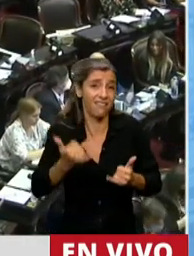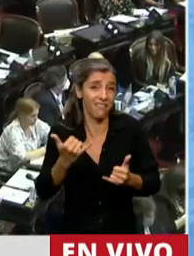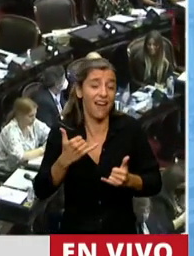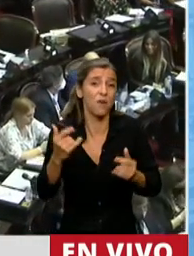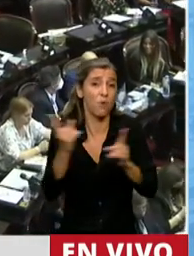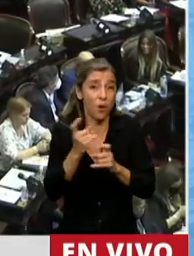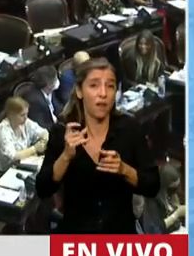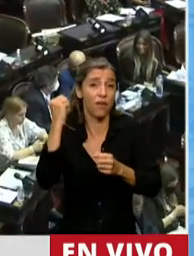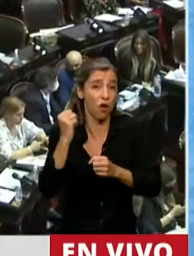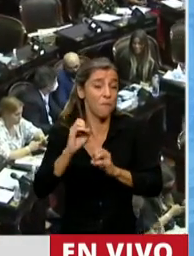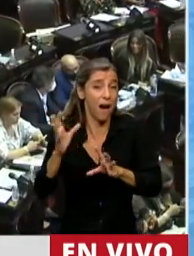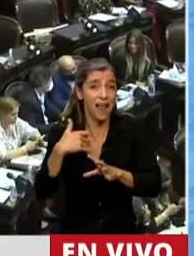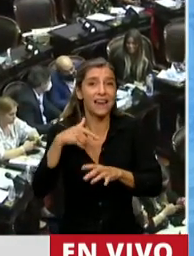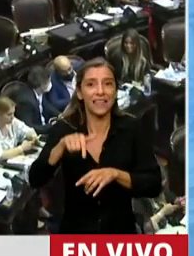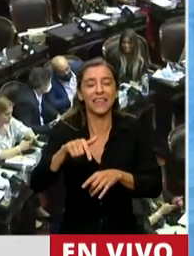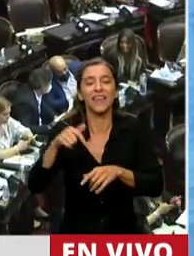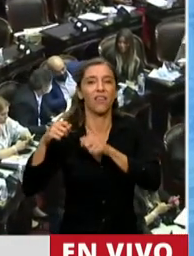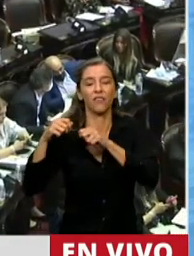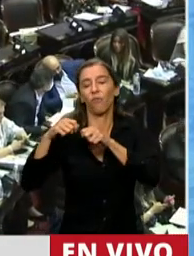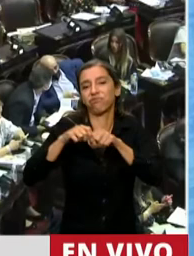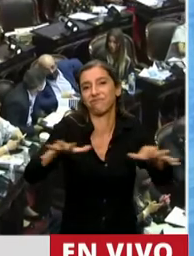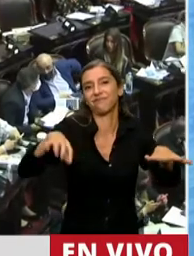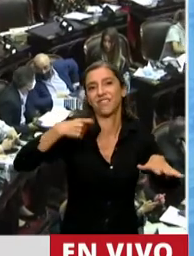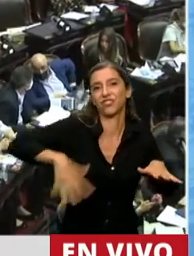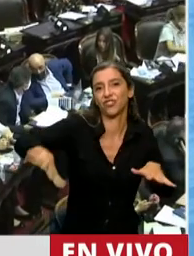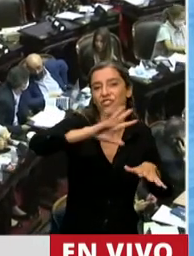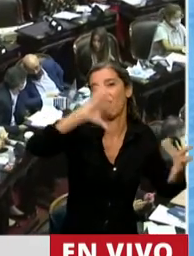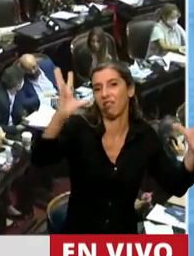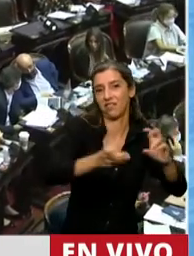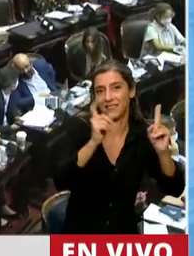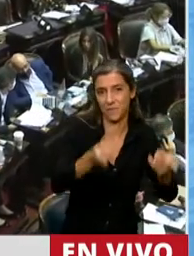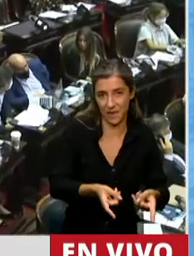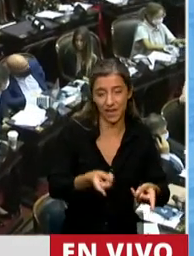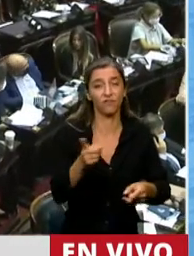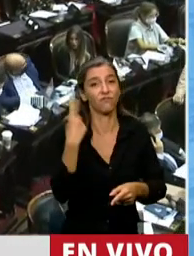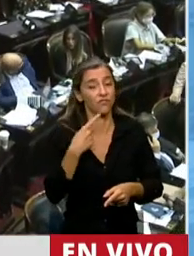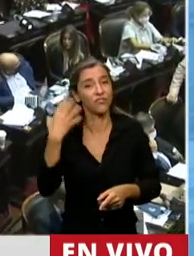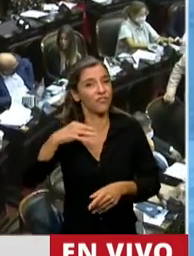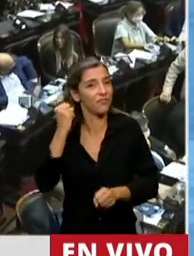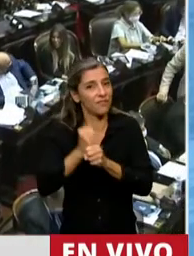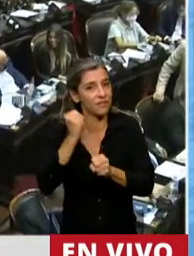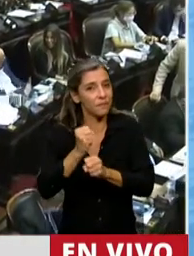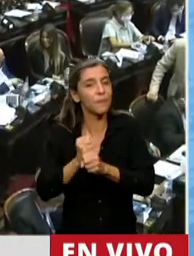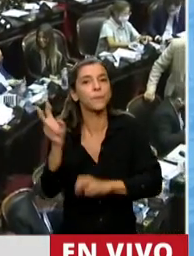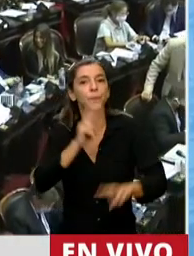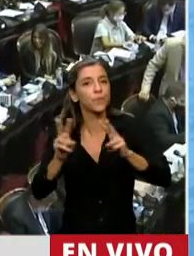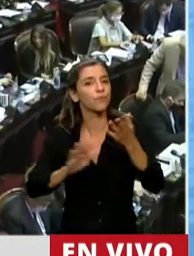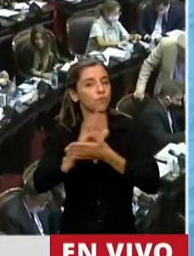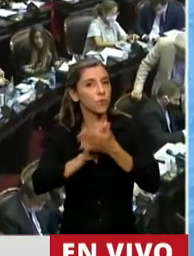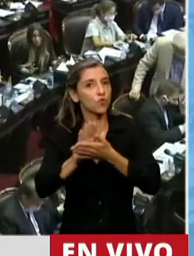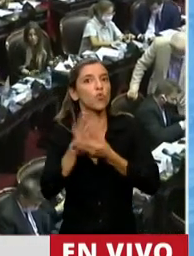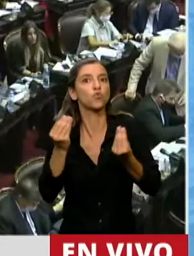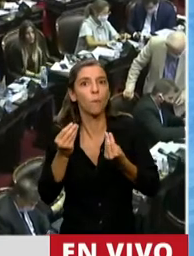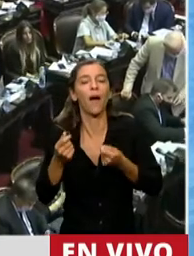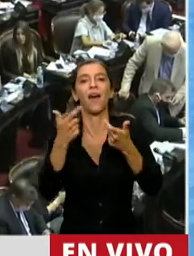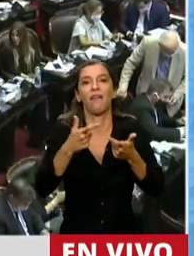la comunidad. Si no nos ponemos a trabajar en que la administración política de este país sea realmente buena para los ciudadanos, vamos a